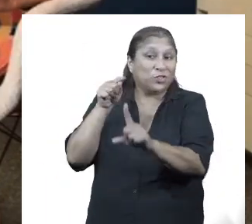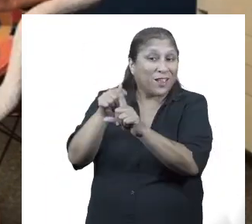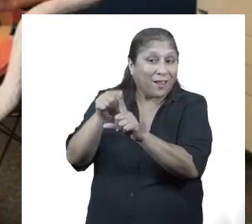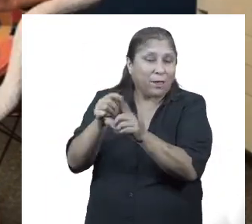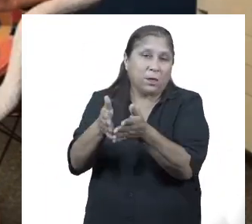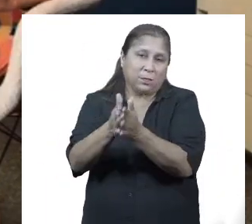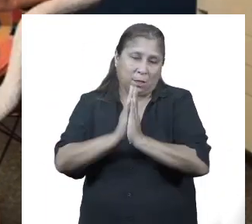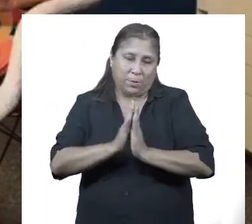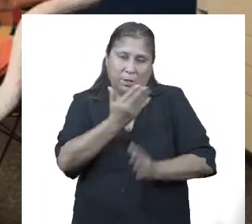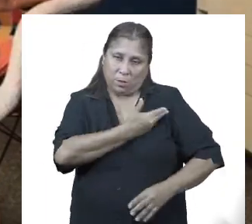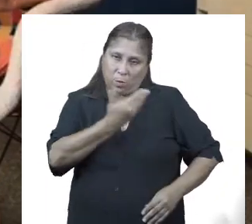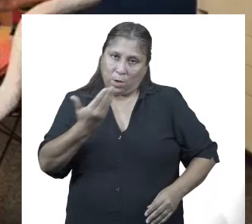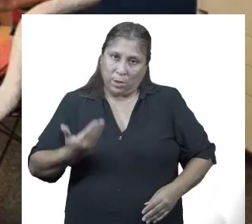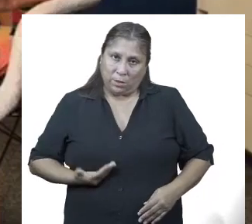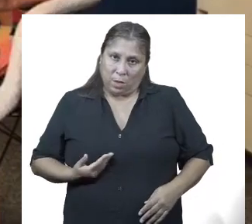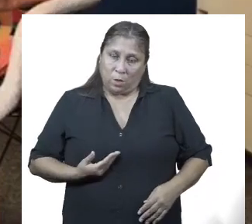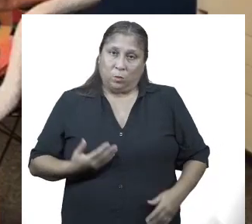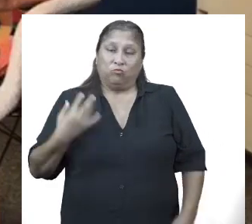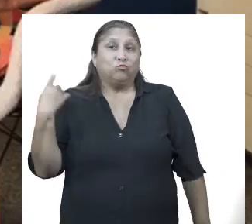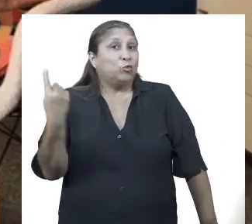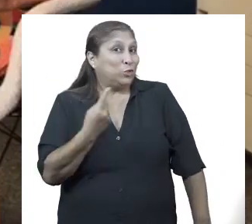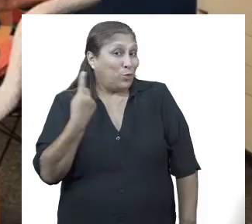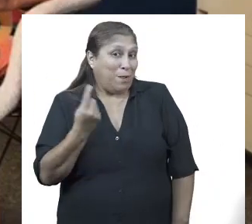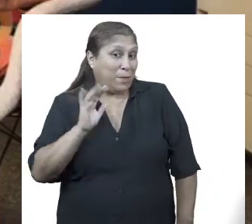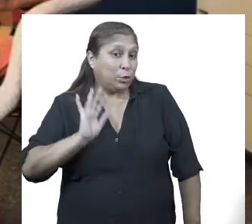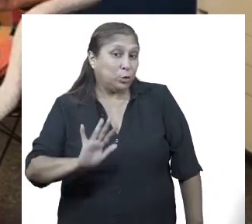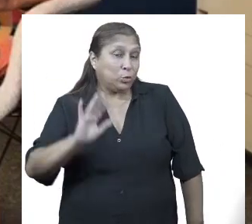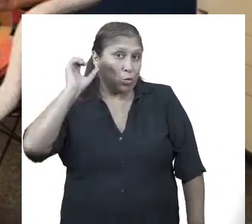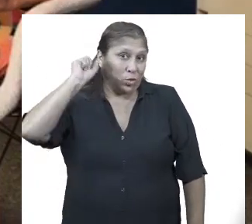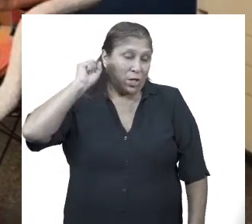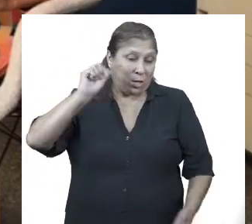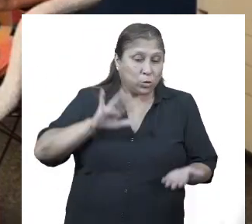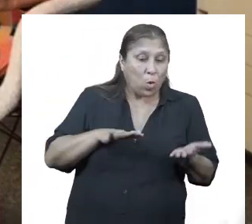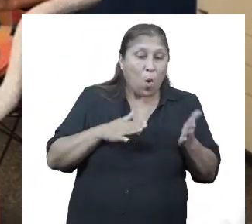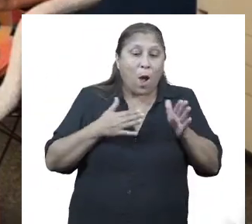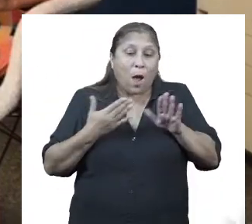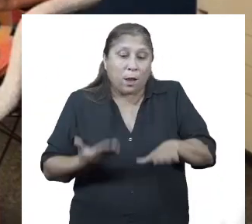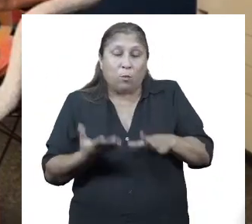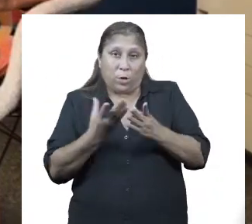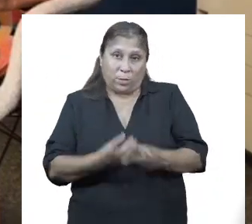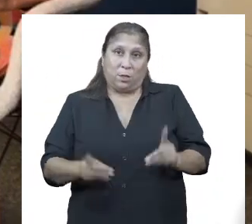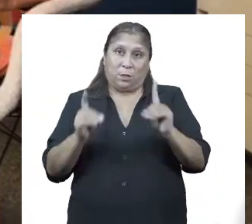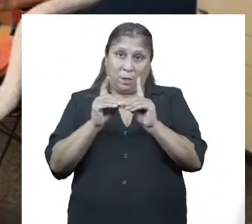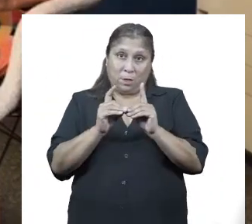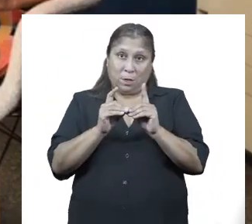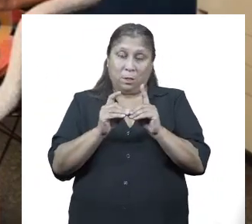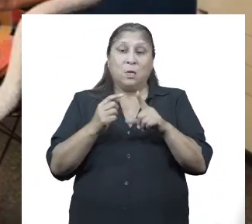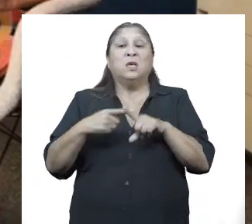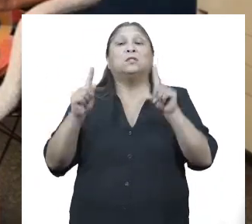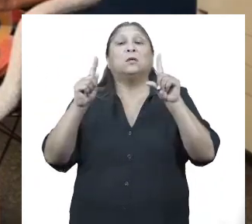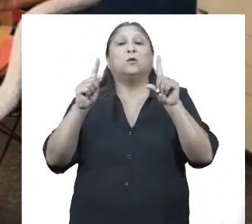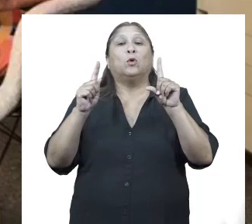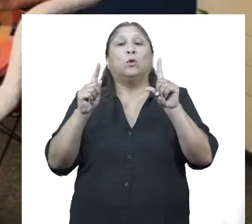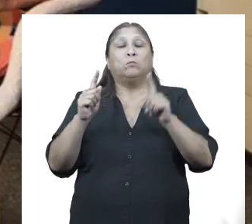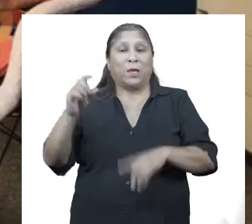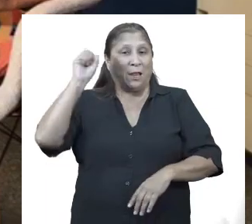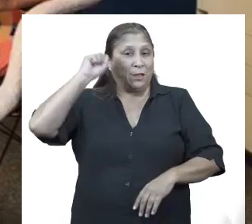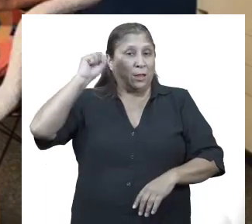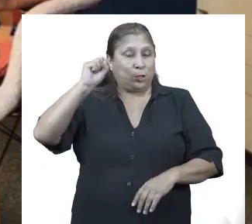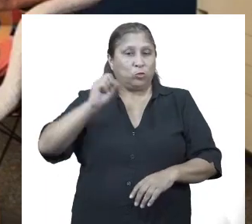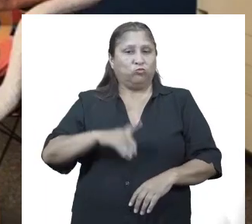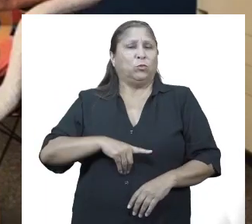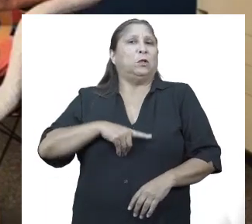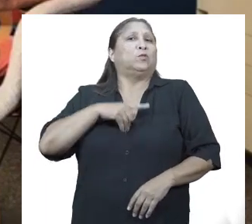ella está solicitando al Estado. No solamente el derecho a la muerte en condiciones dignas, sino también el derecho a la